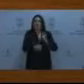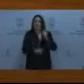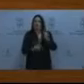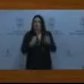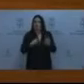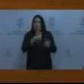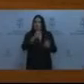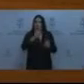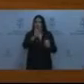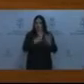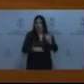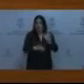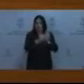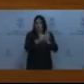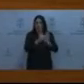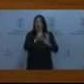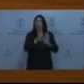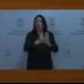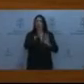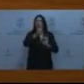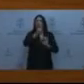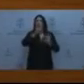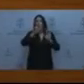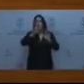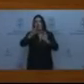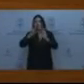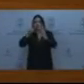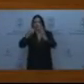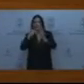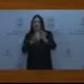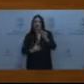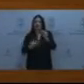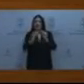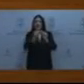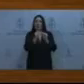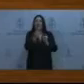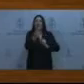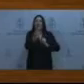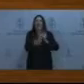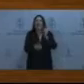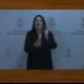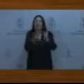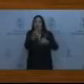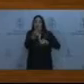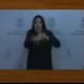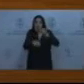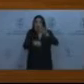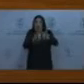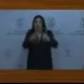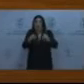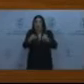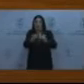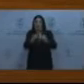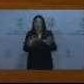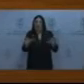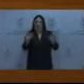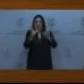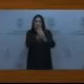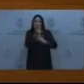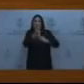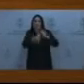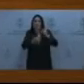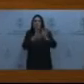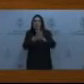así aparece recogido en el artículo 117, la equiparación gradual. Lo que pasa es que el término gradual es tan ambiguo y tan vago que yo no sé gradual a qué espacio temporal